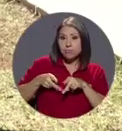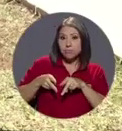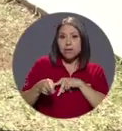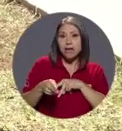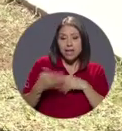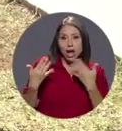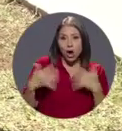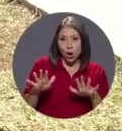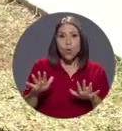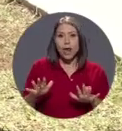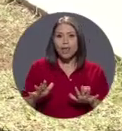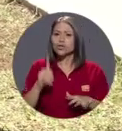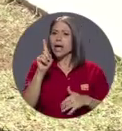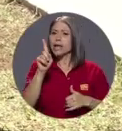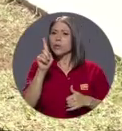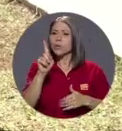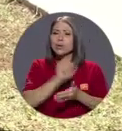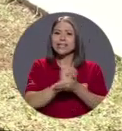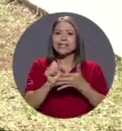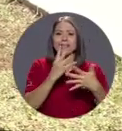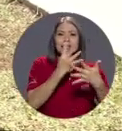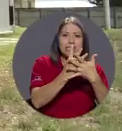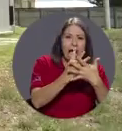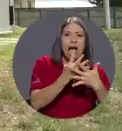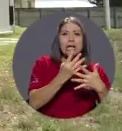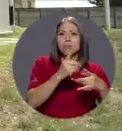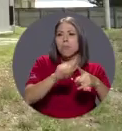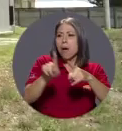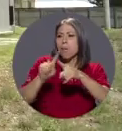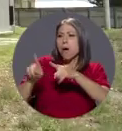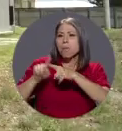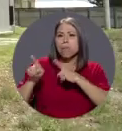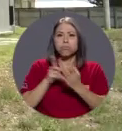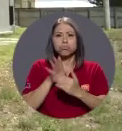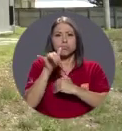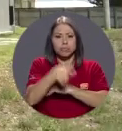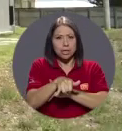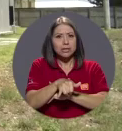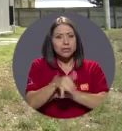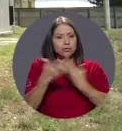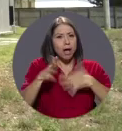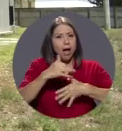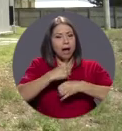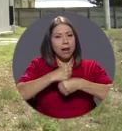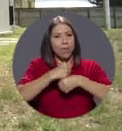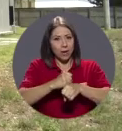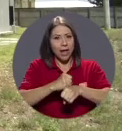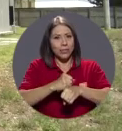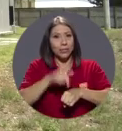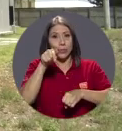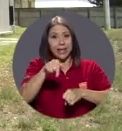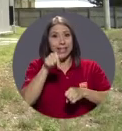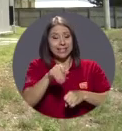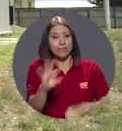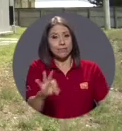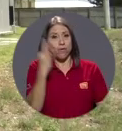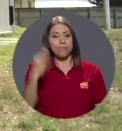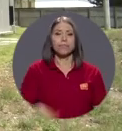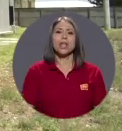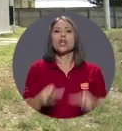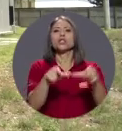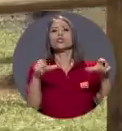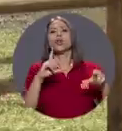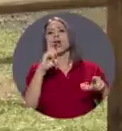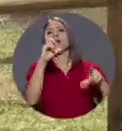inaugurados, hay uno en San Sebastián, entonces hay diferentes proyectos que se están elaborando en esta modalidad. En